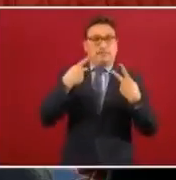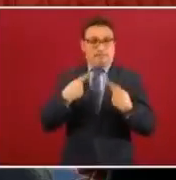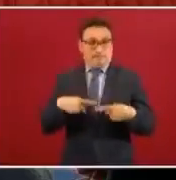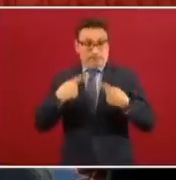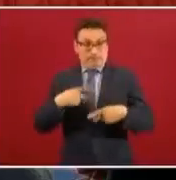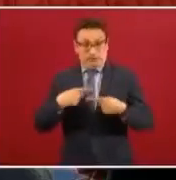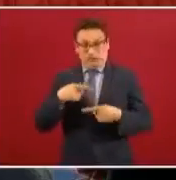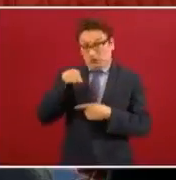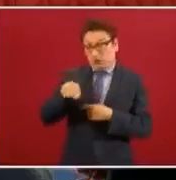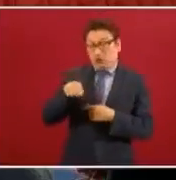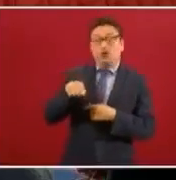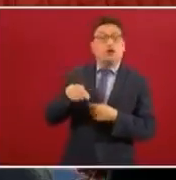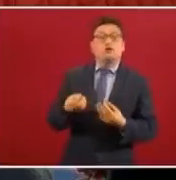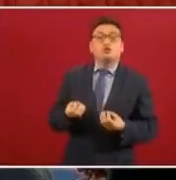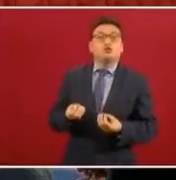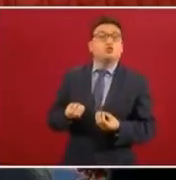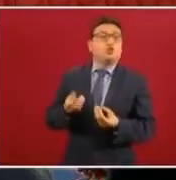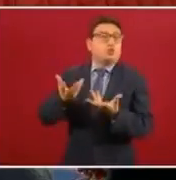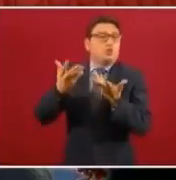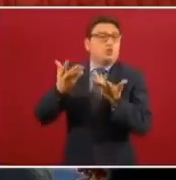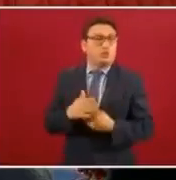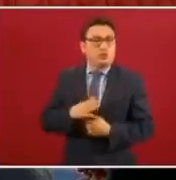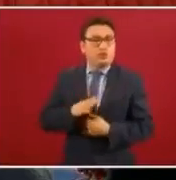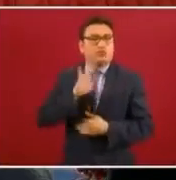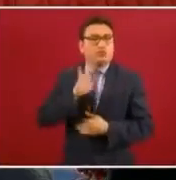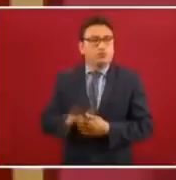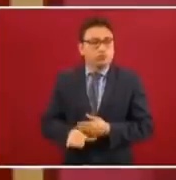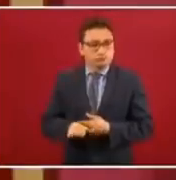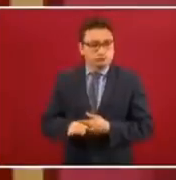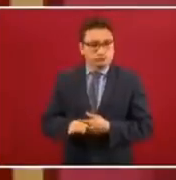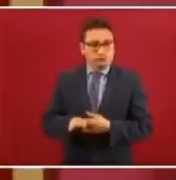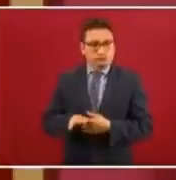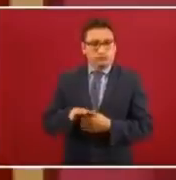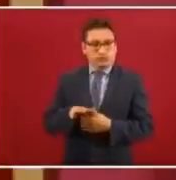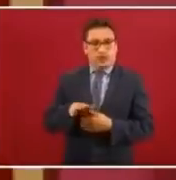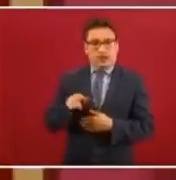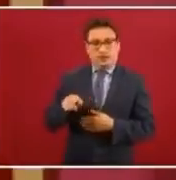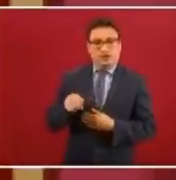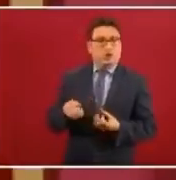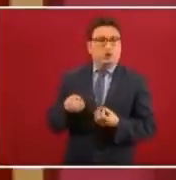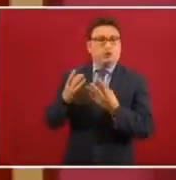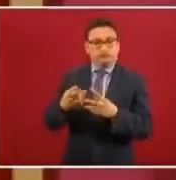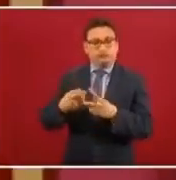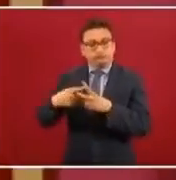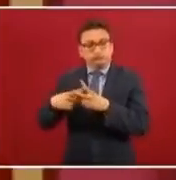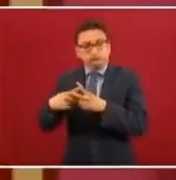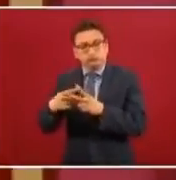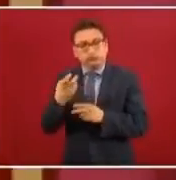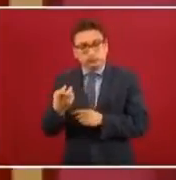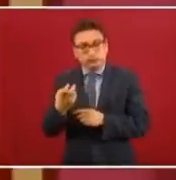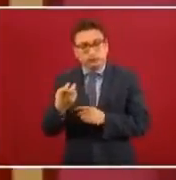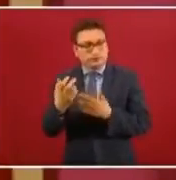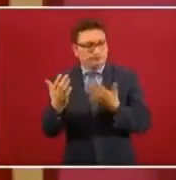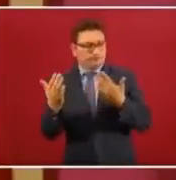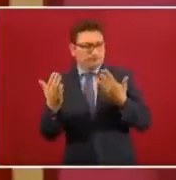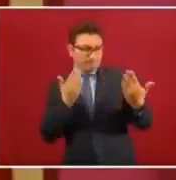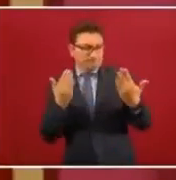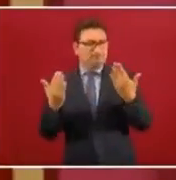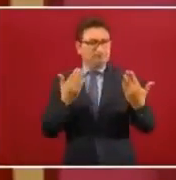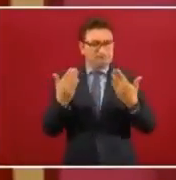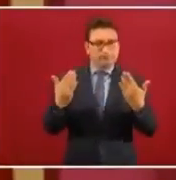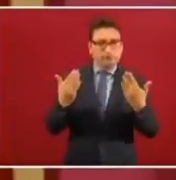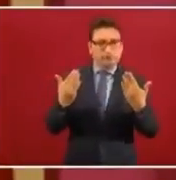que desafortunadamente han perdido la vida sobre con respecto a